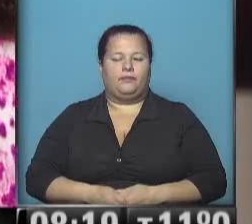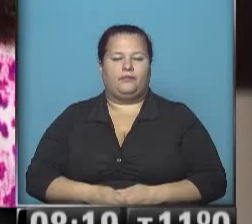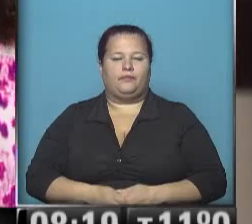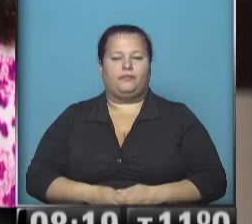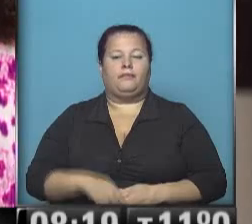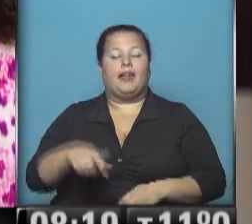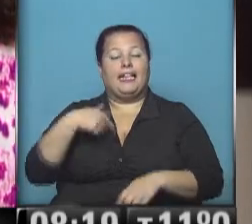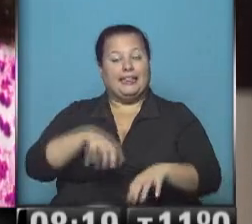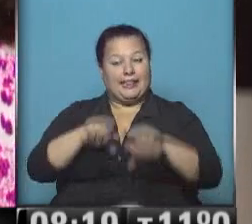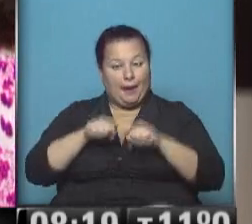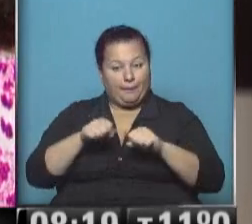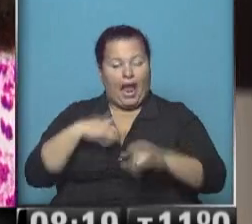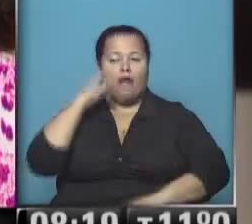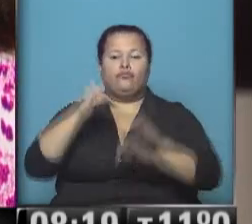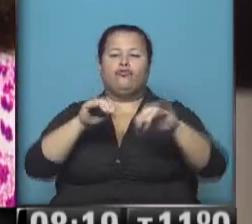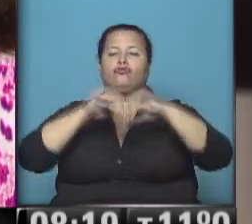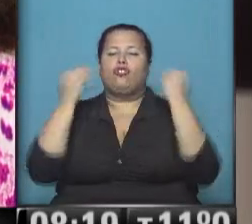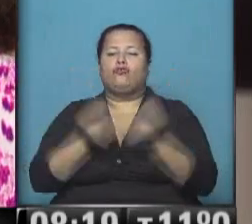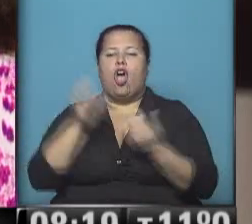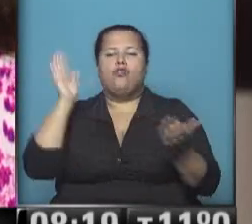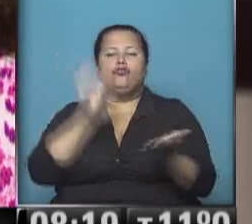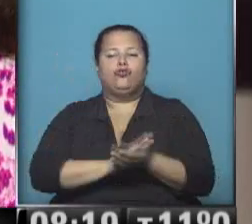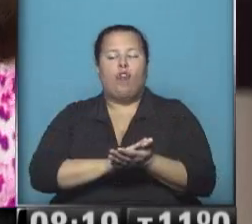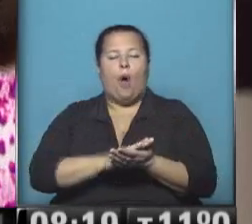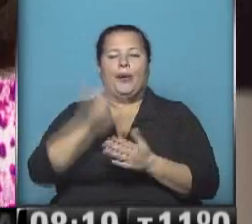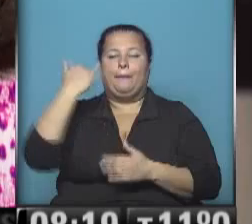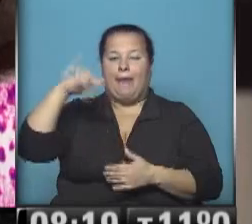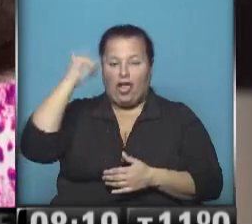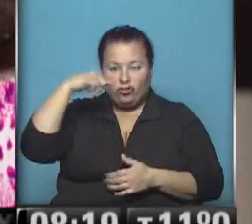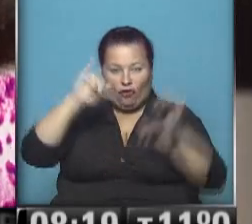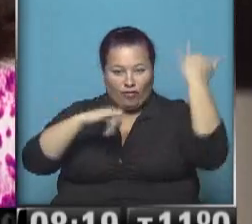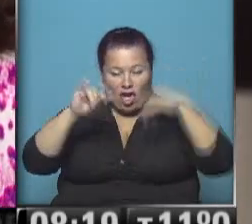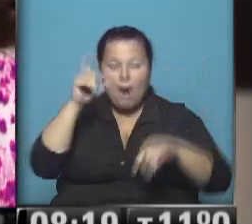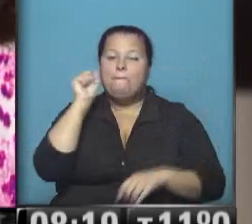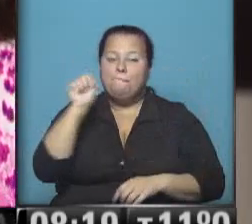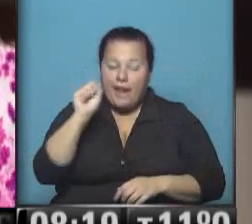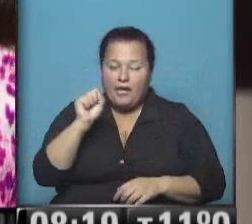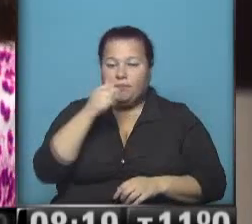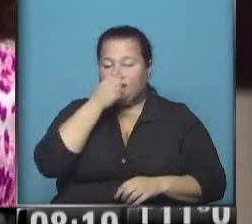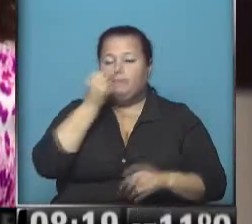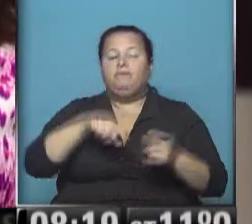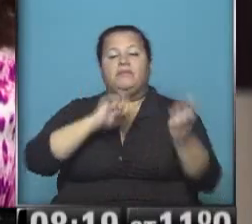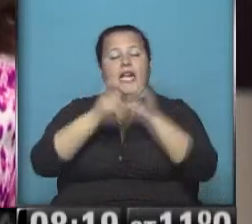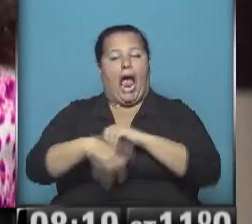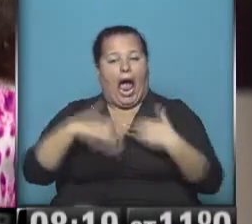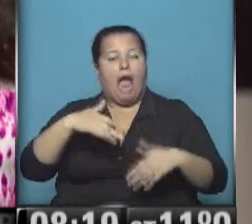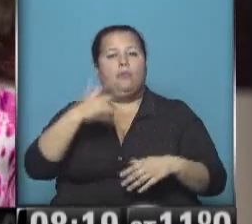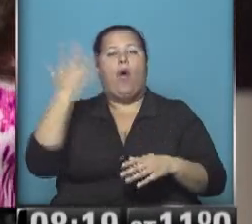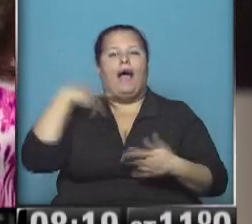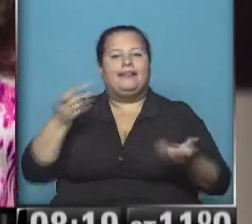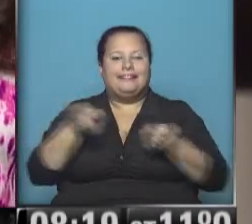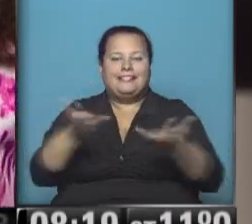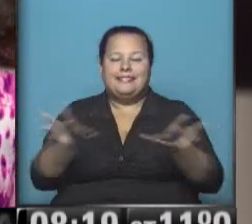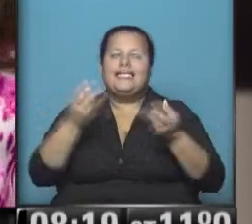más temprano damos una cifra que tiene que ver con los plazos fijos en pesos y que tuvieron una modificación después de un incentivo